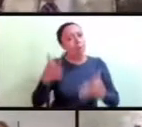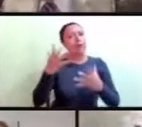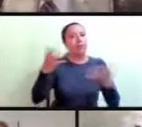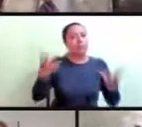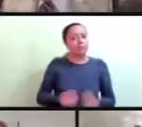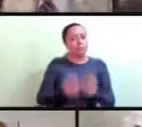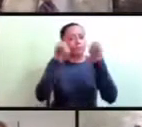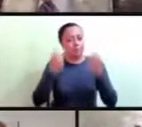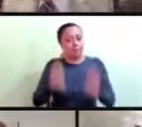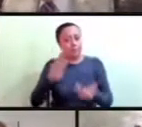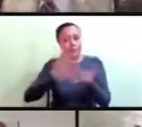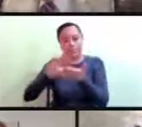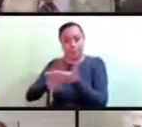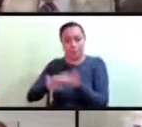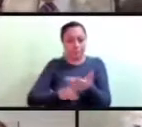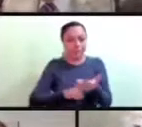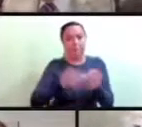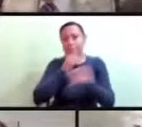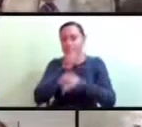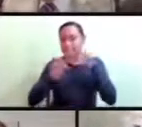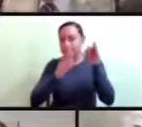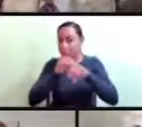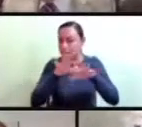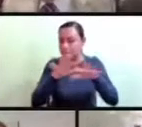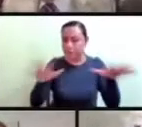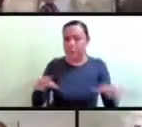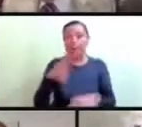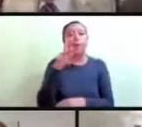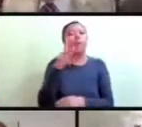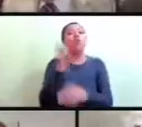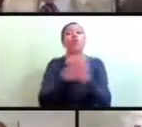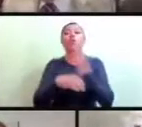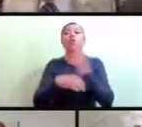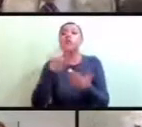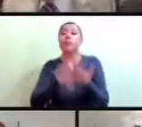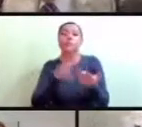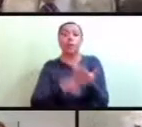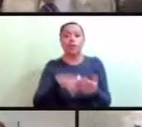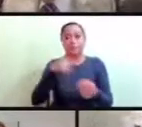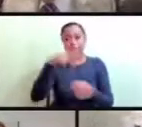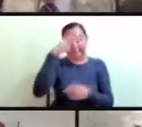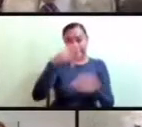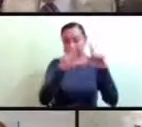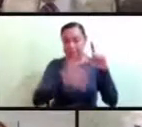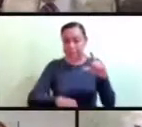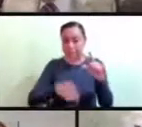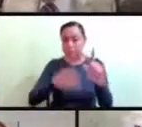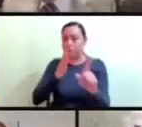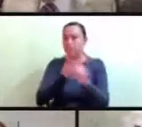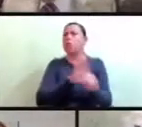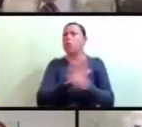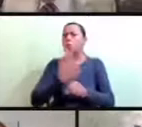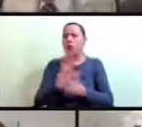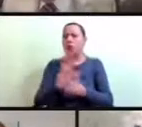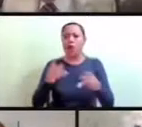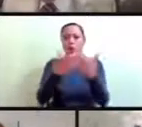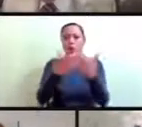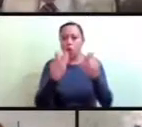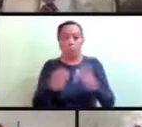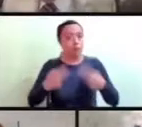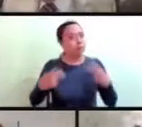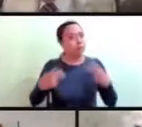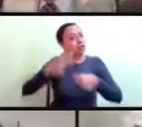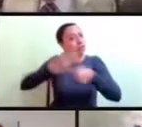y cultural comunitario dirigido fundamentalmente a grupos en situación de vulnerabilidad.